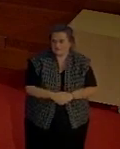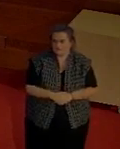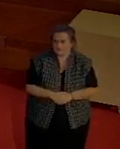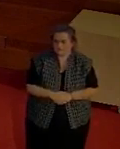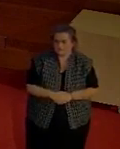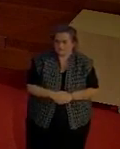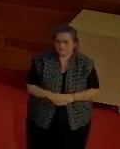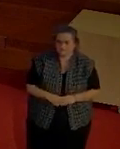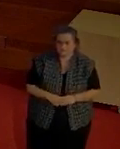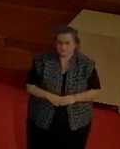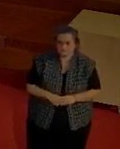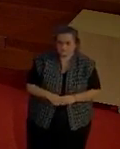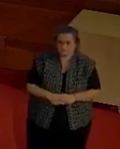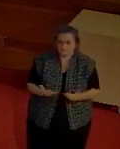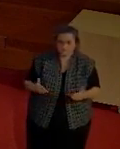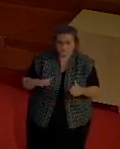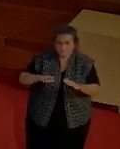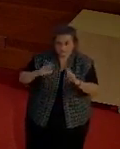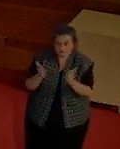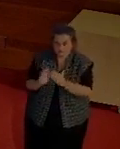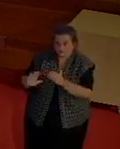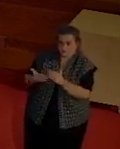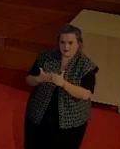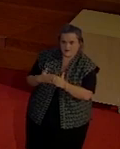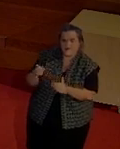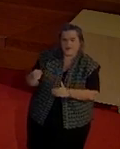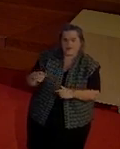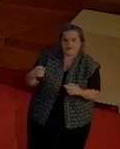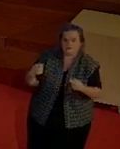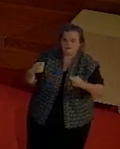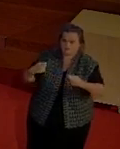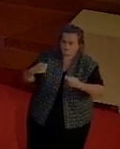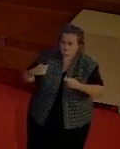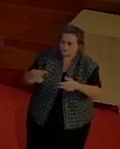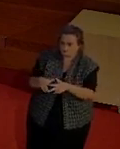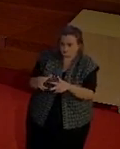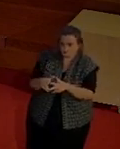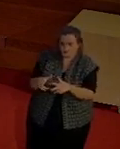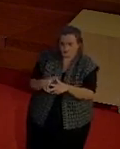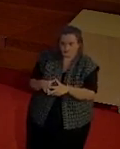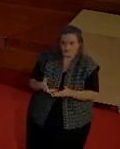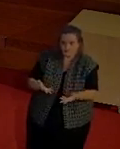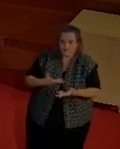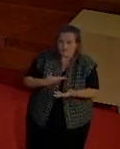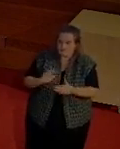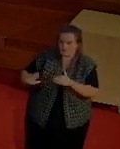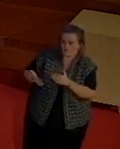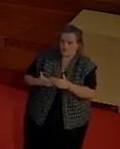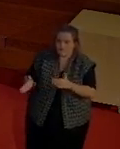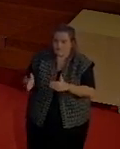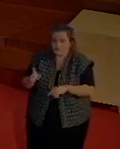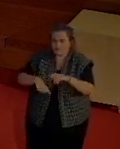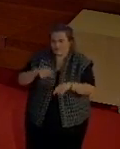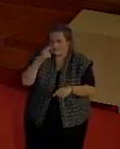malaca cerrar el estrecho de malaca o tener allí socios o aliados tuyos que te ayuden a cerrarlo en el momento que quieras es una tentación